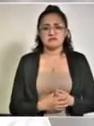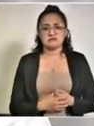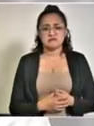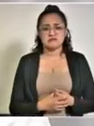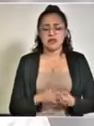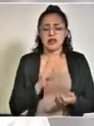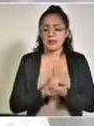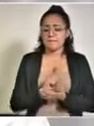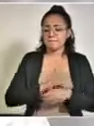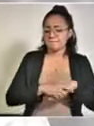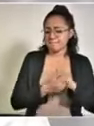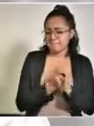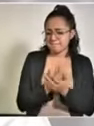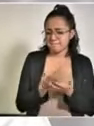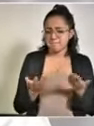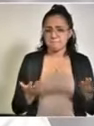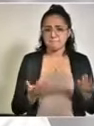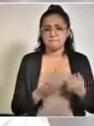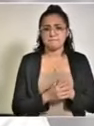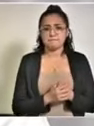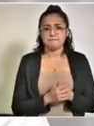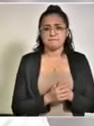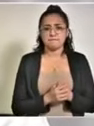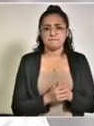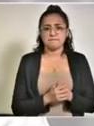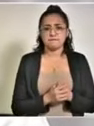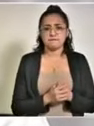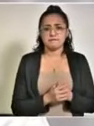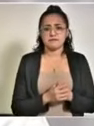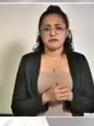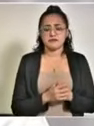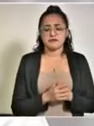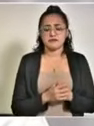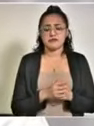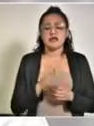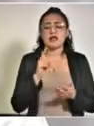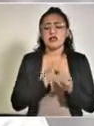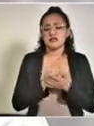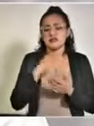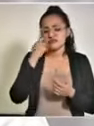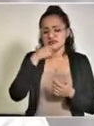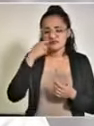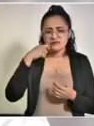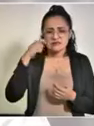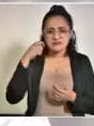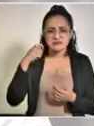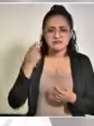limpiarnos las manos, lavarnos las bocas tantas veces sea necesario,